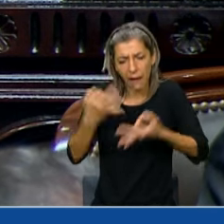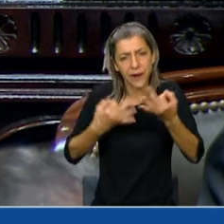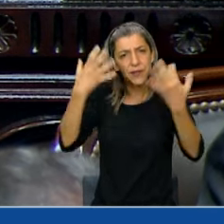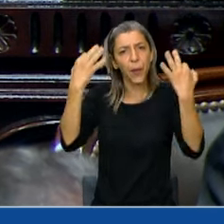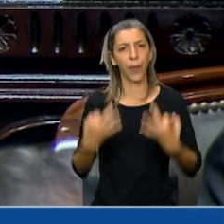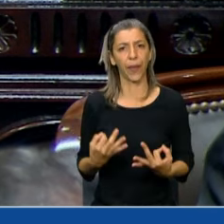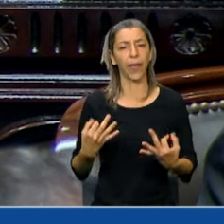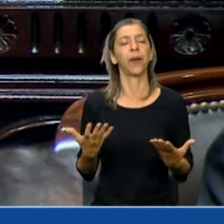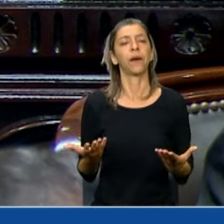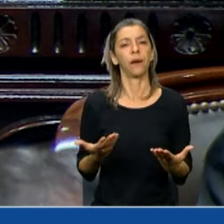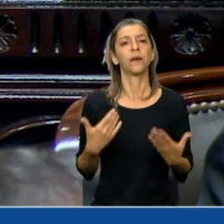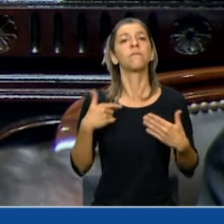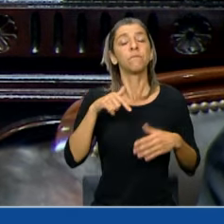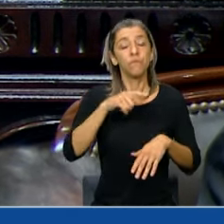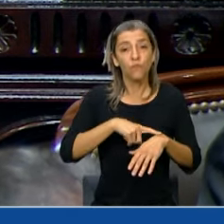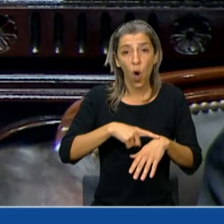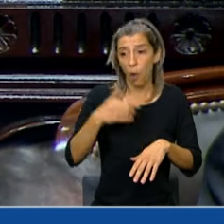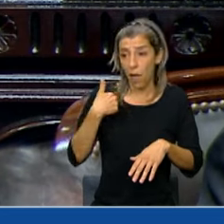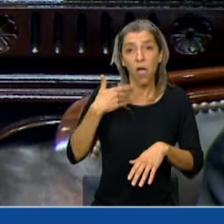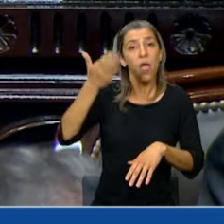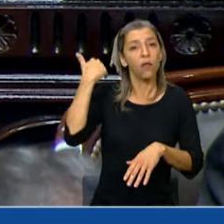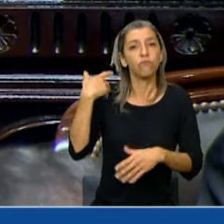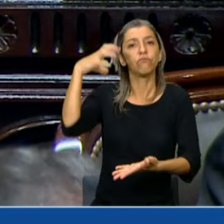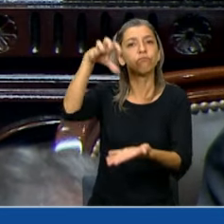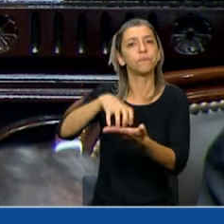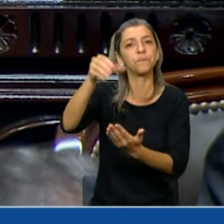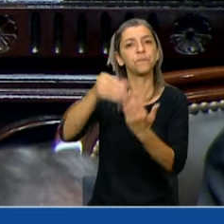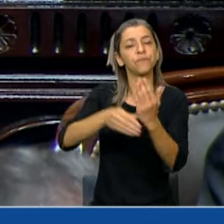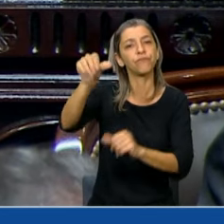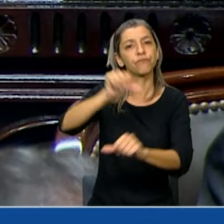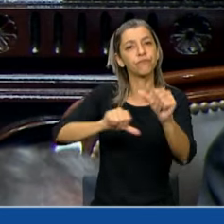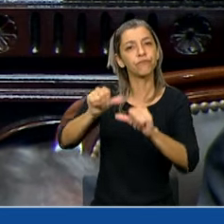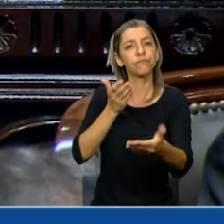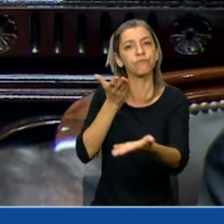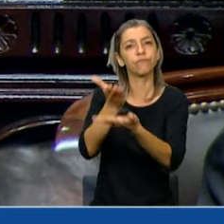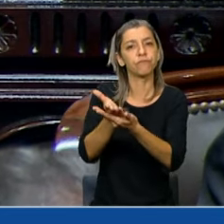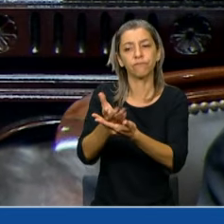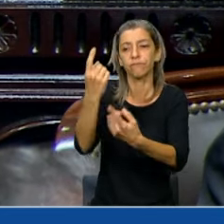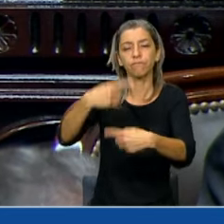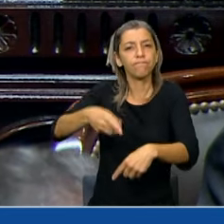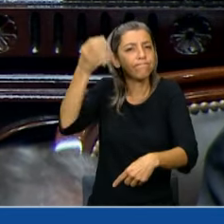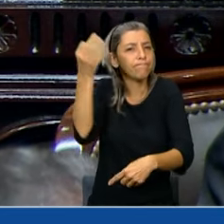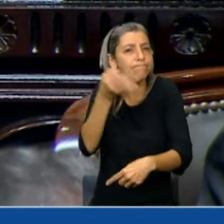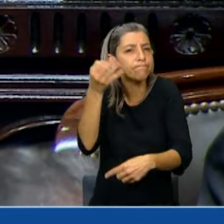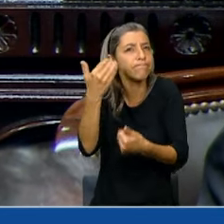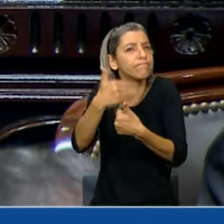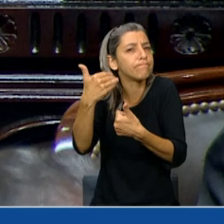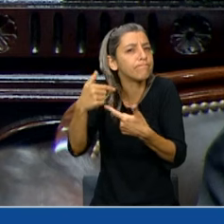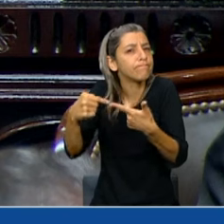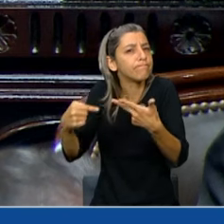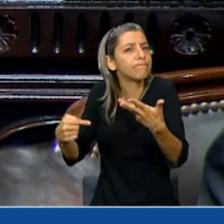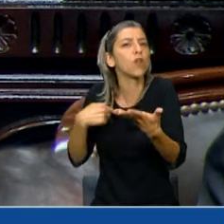esto le solicitamos al Ministerio de ciencia un mayor grado de especificidad de las misiones y asignación